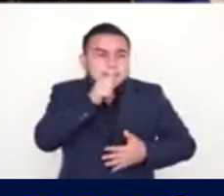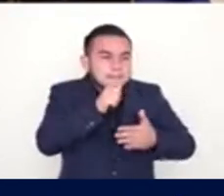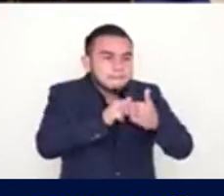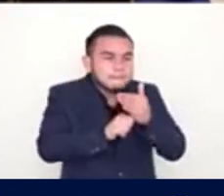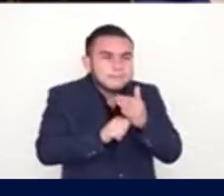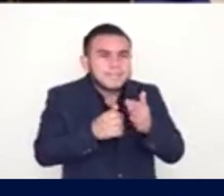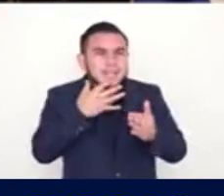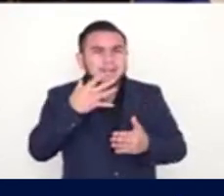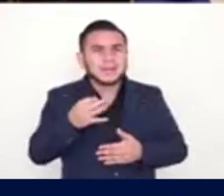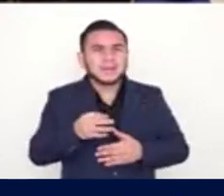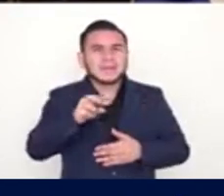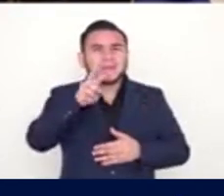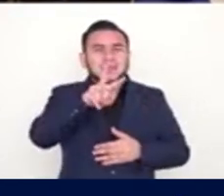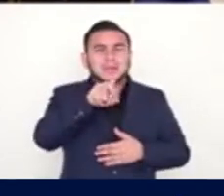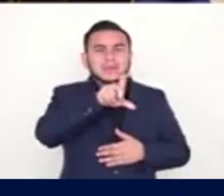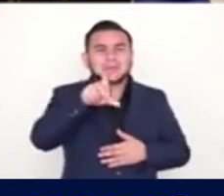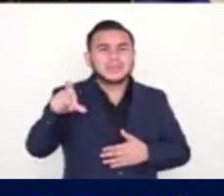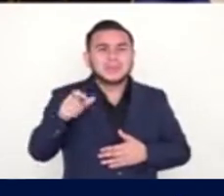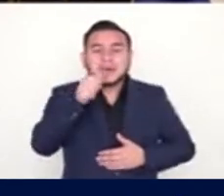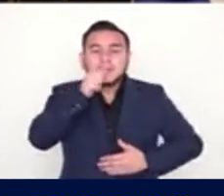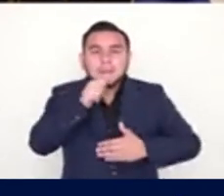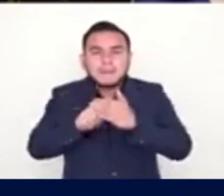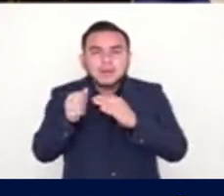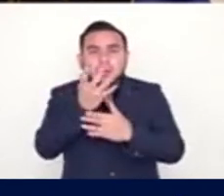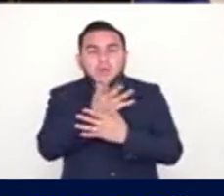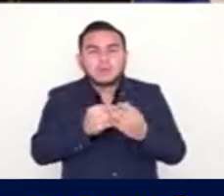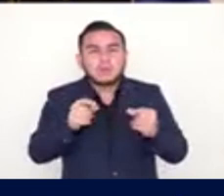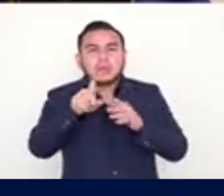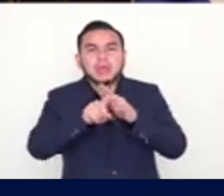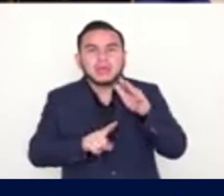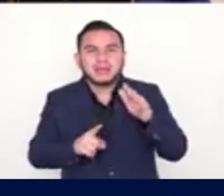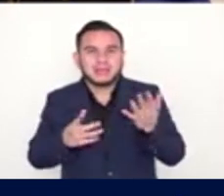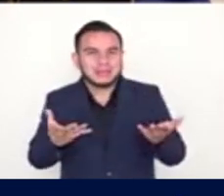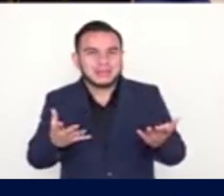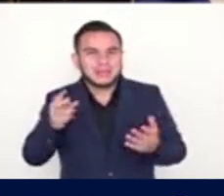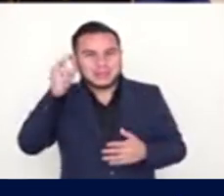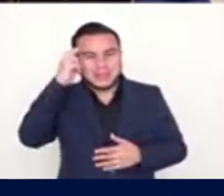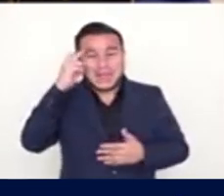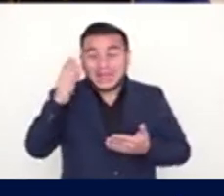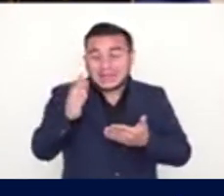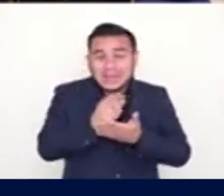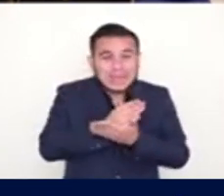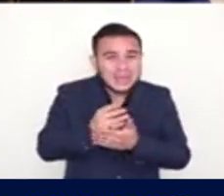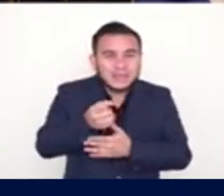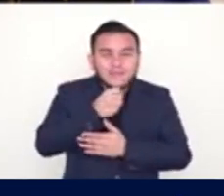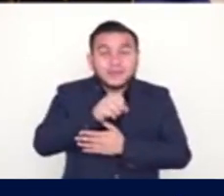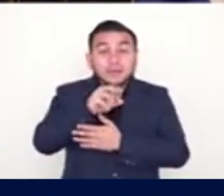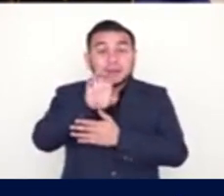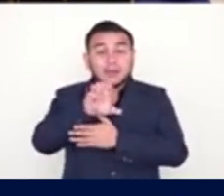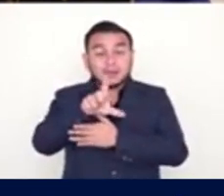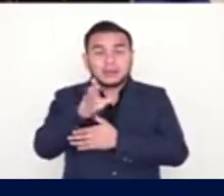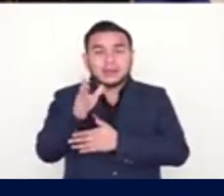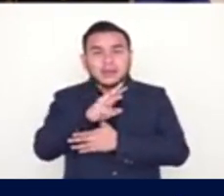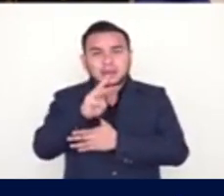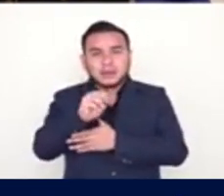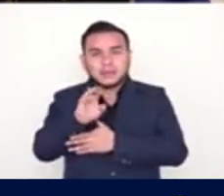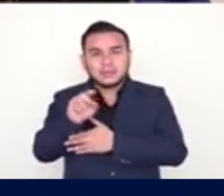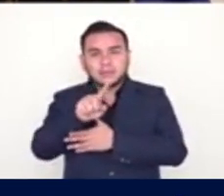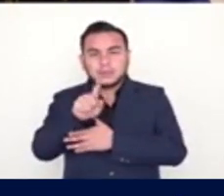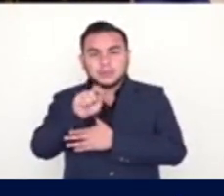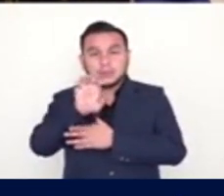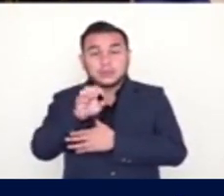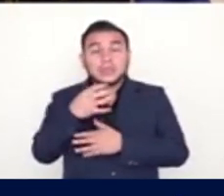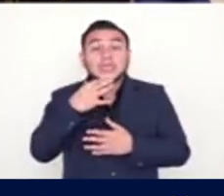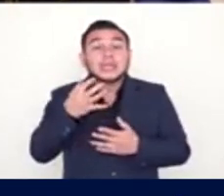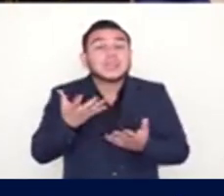estamos haciendo, tenemos 2 semanas para esconderlos. No hay papeles del Mozote ahí. Ellos quieren entrar preelectoral